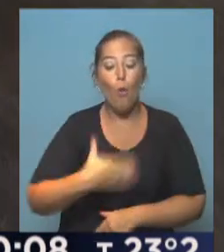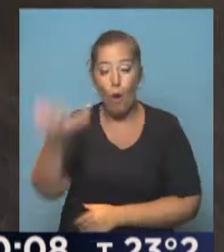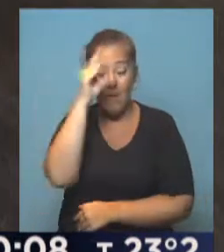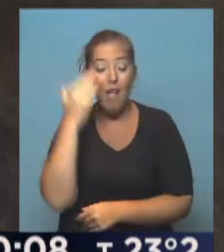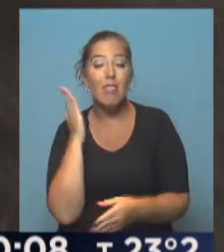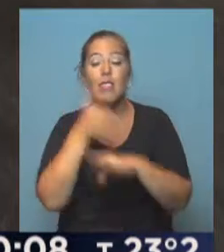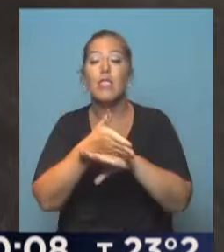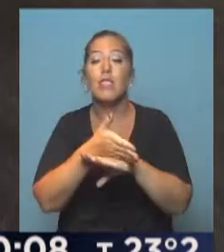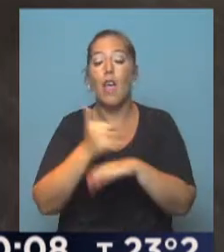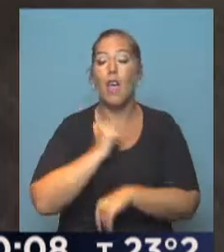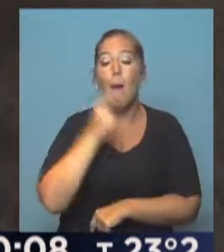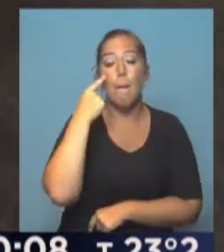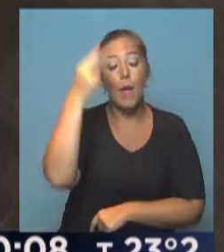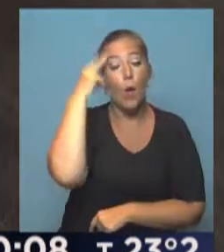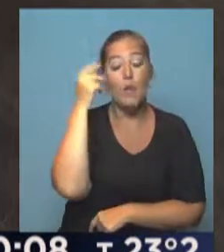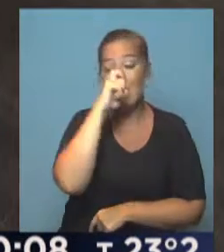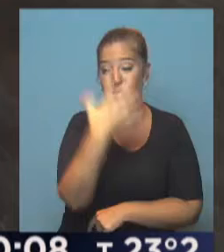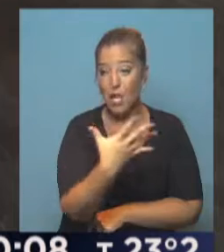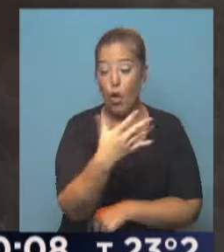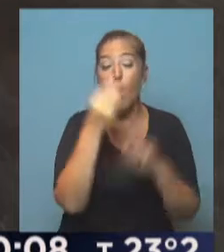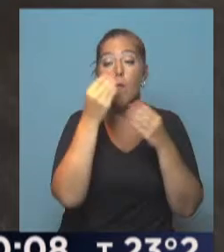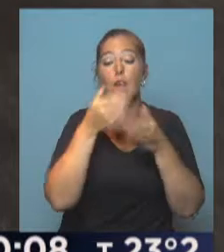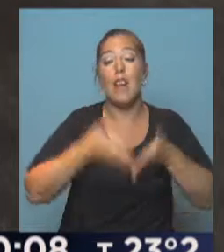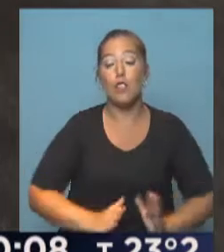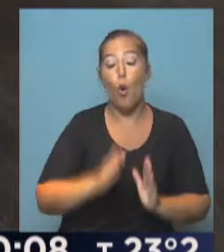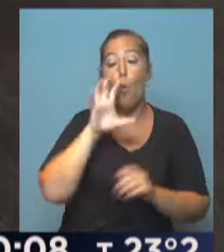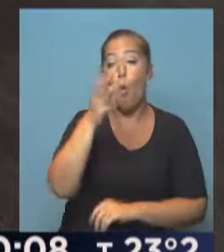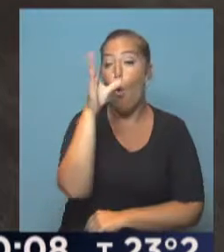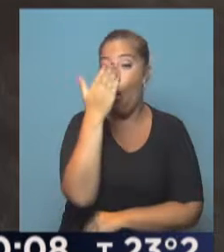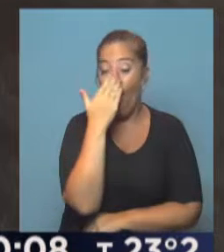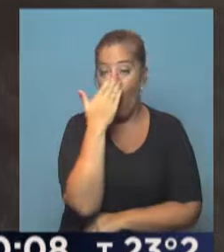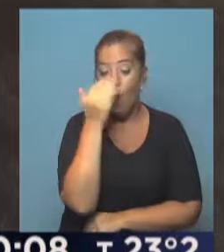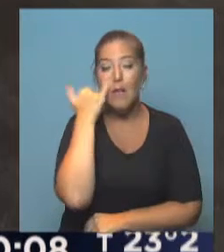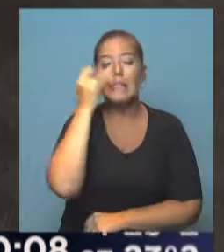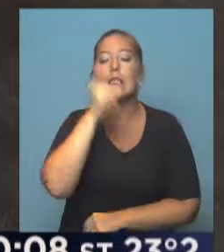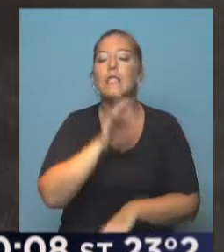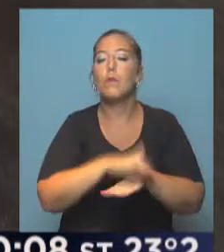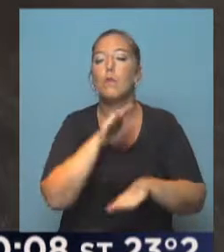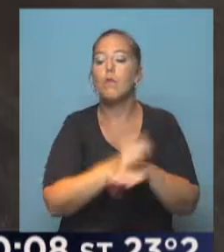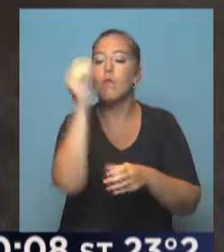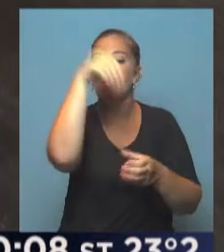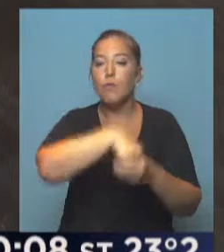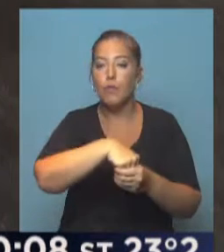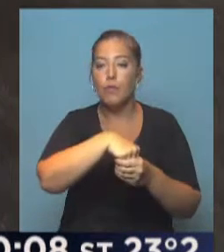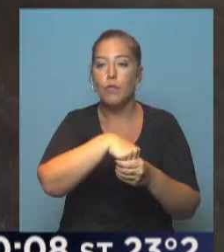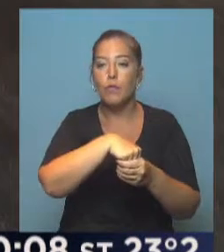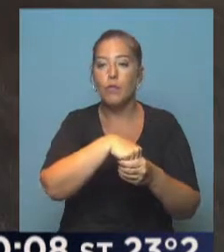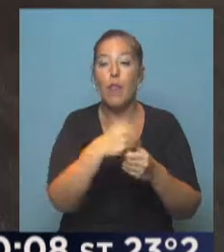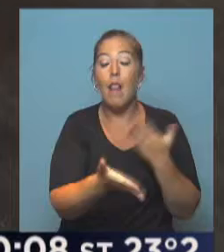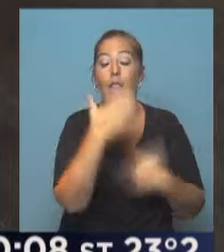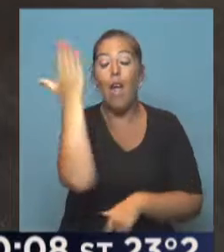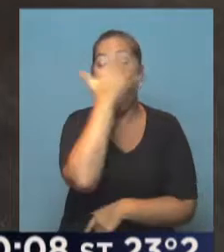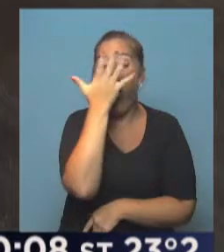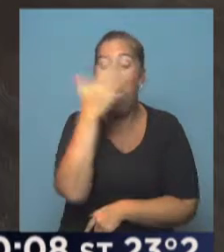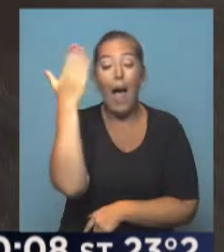al ejército en 1975, nació en la provincia de Córdoba y está acusado de haber participado del levantamiento